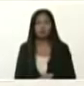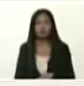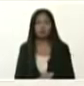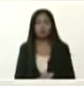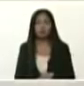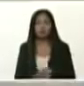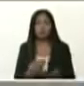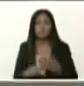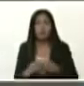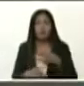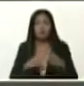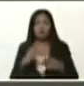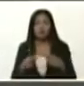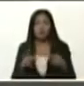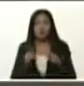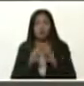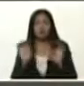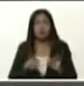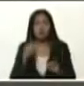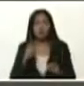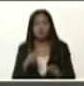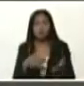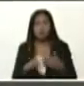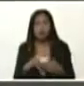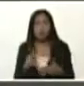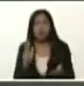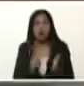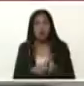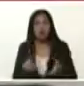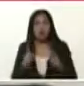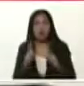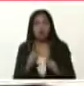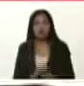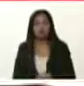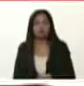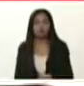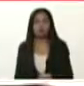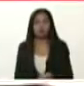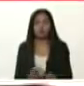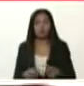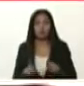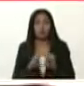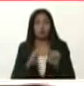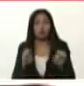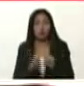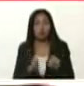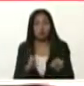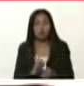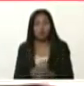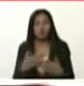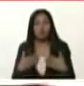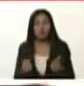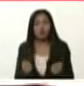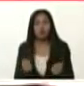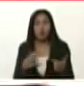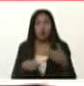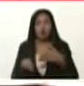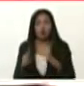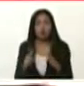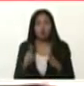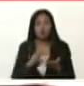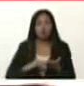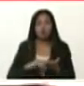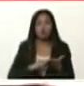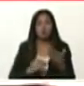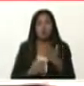Así que vamos a proceder, bueno, a aprobar en el área educativa, en el área de salud, la construcción y